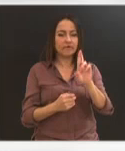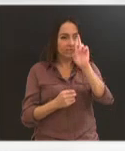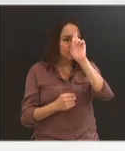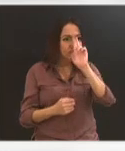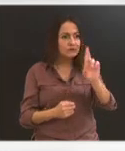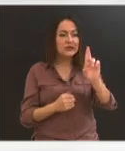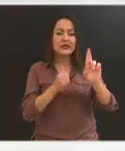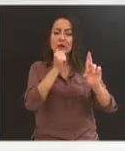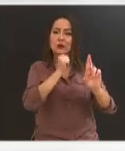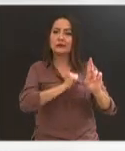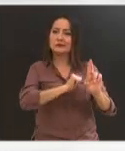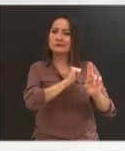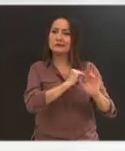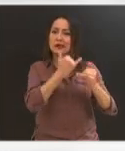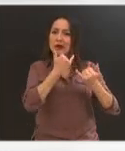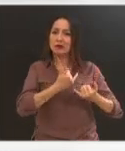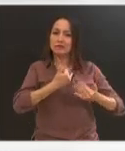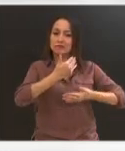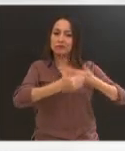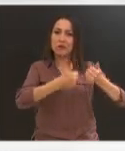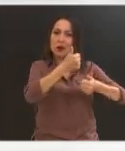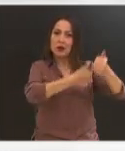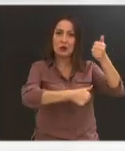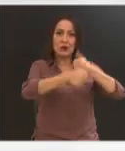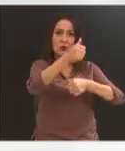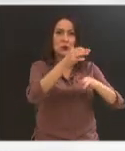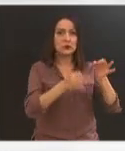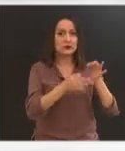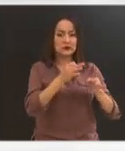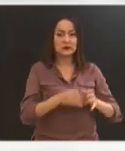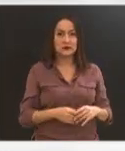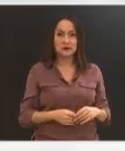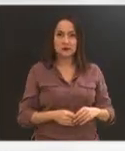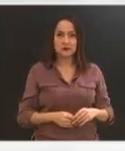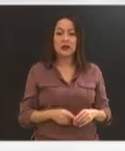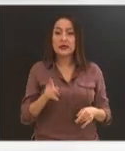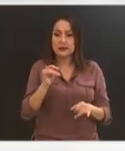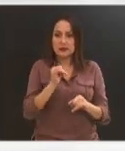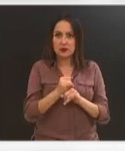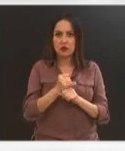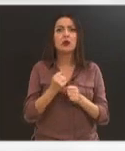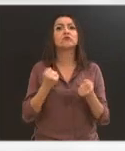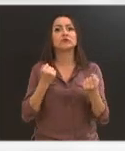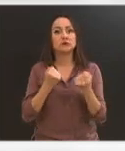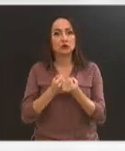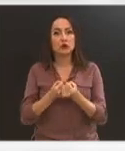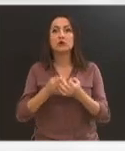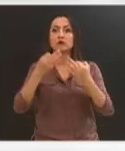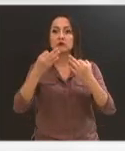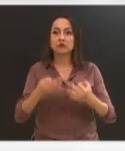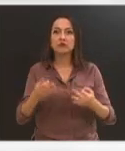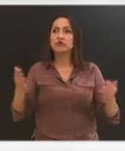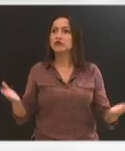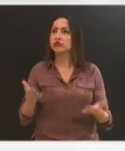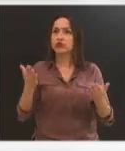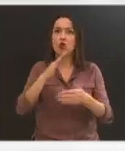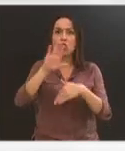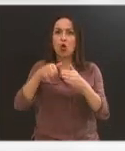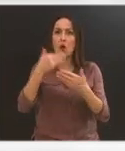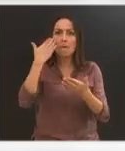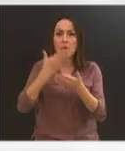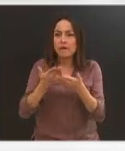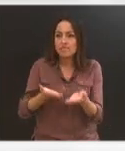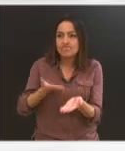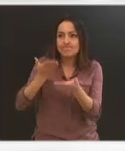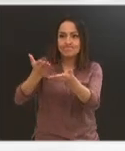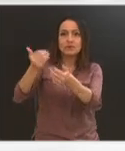las acciones llevadas a cabo por las autoridades judiciales. La entidad ha colaborado de manera proactiva y eficaz con